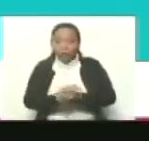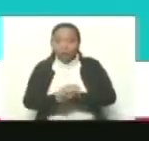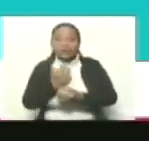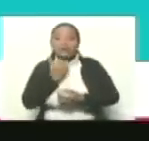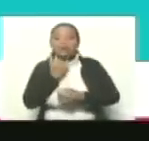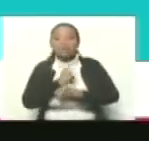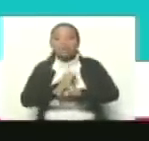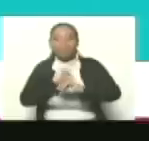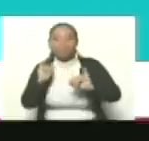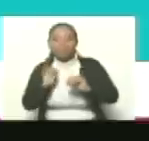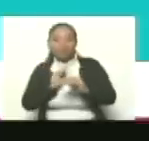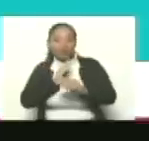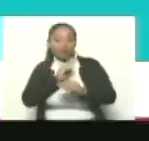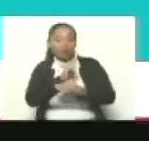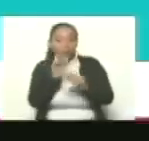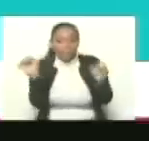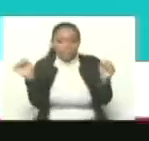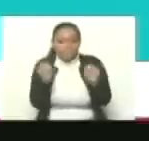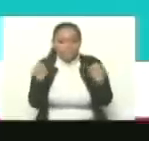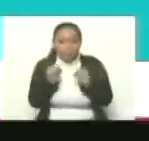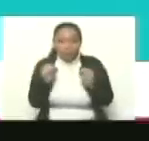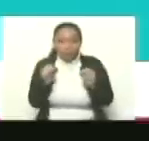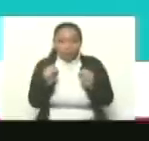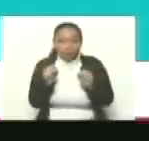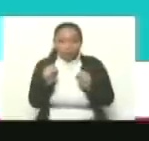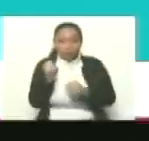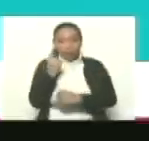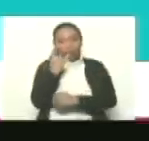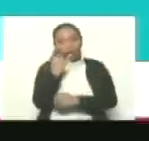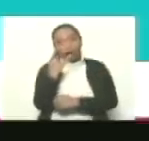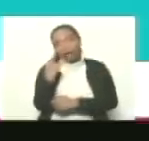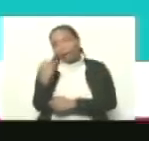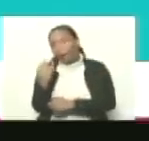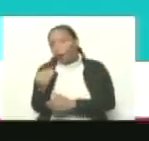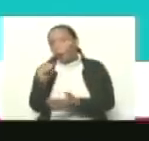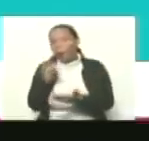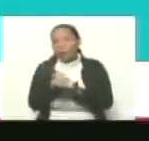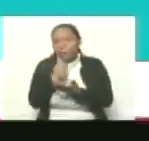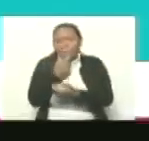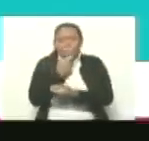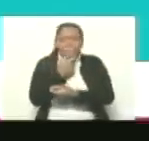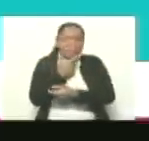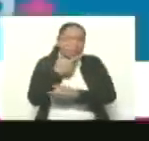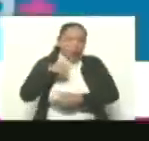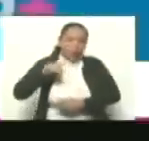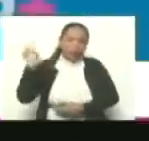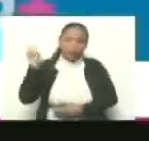nos trasladaremos hasta Mérida, presidente, nos enamoraremos una vez más de las bellezas de nuestro país.